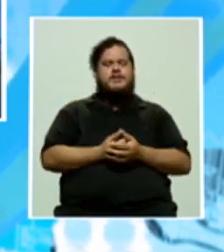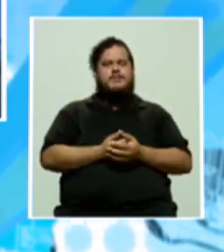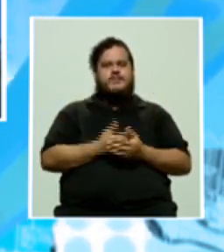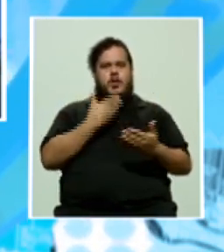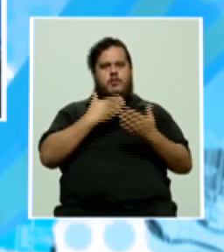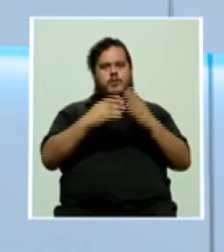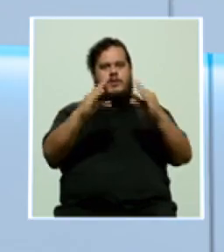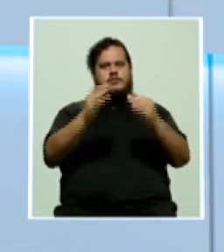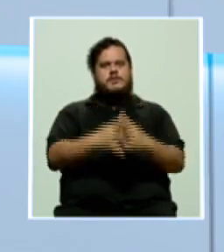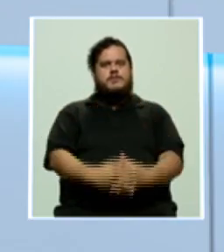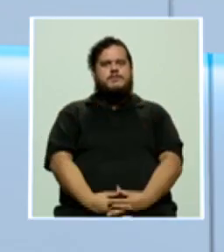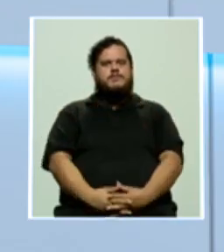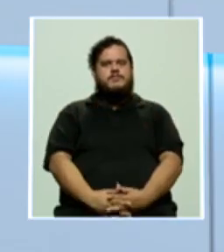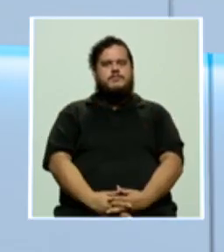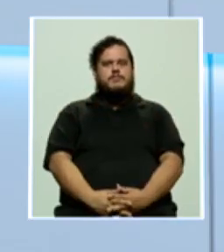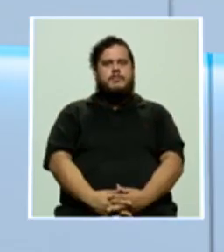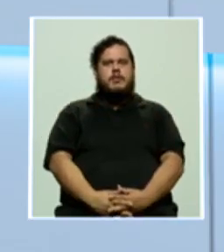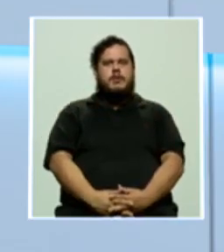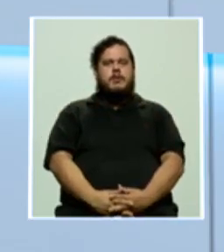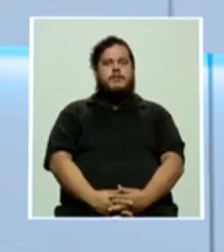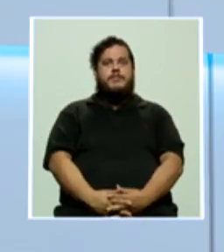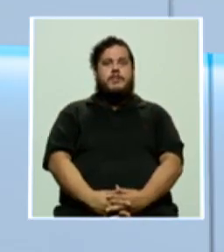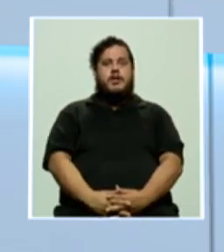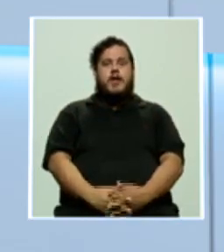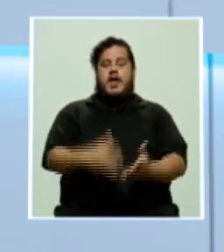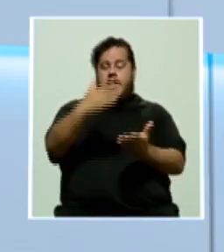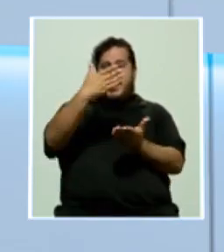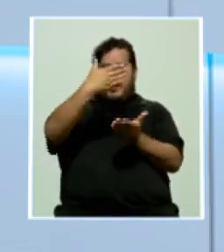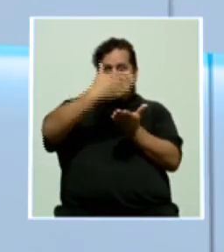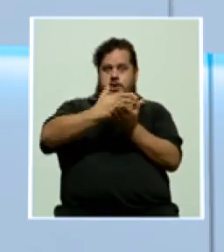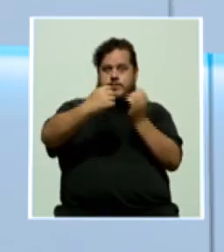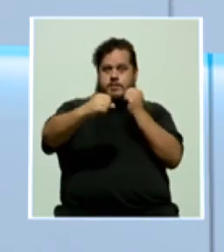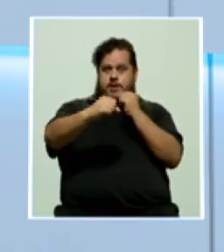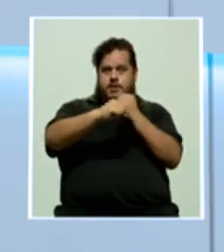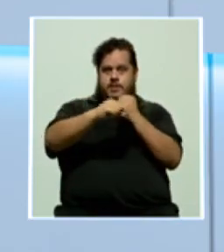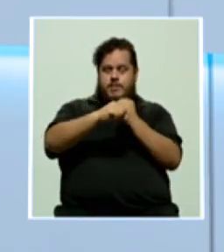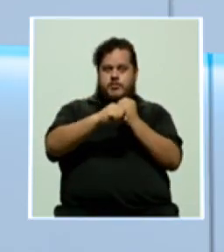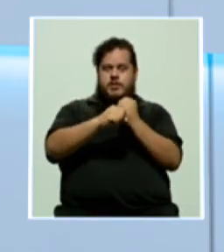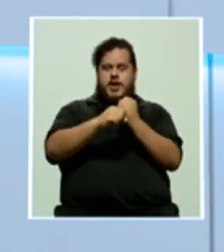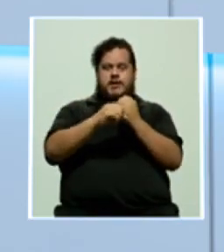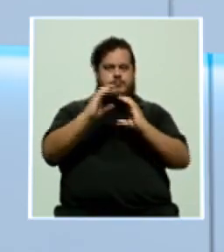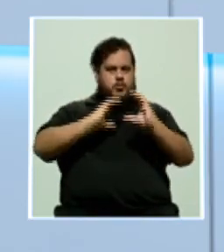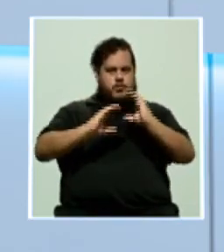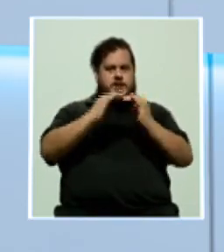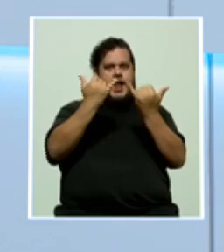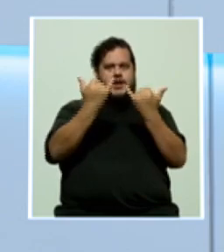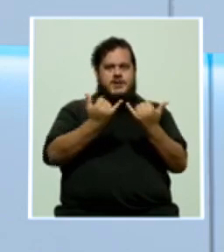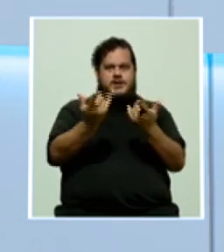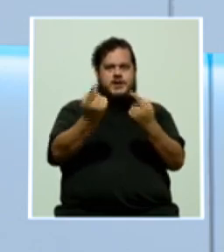noches. Nos vamos a la primera pausa comercial. Enseguida venimos con más.